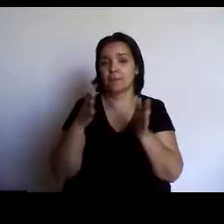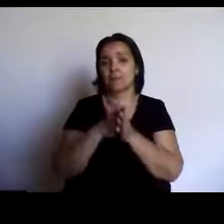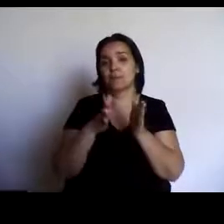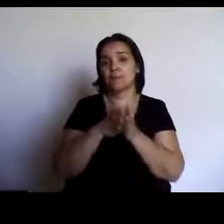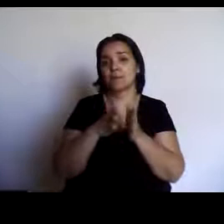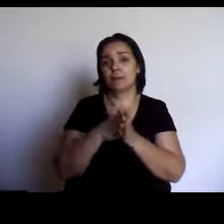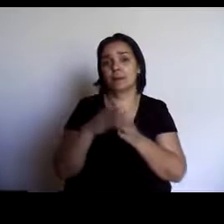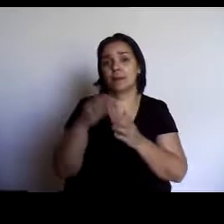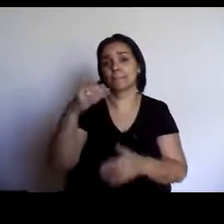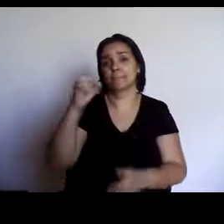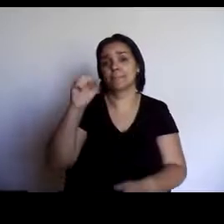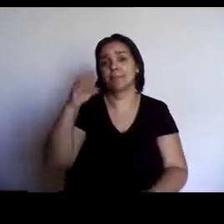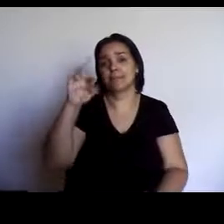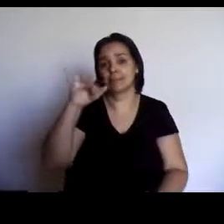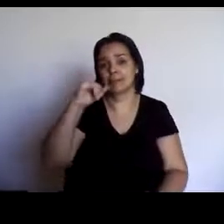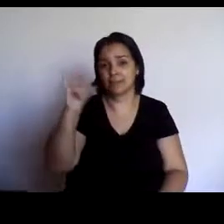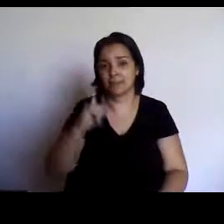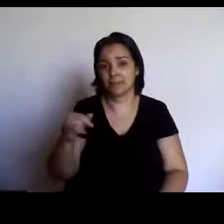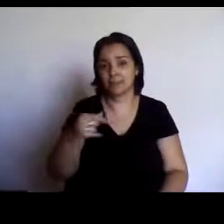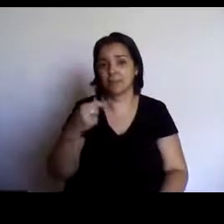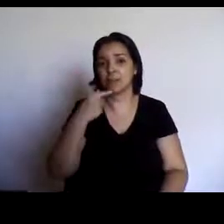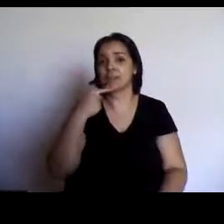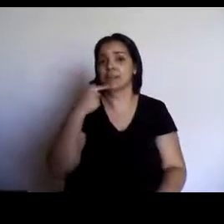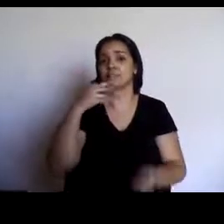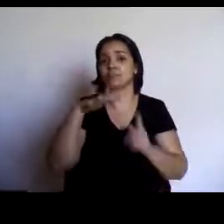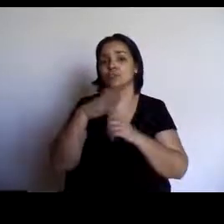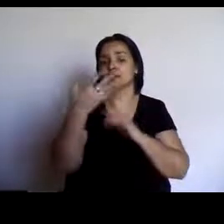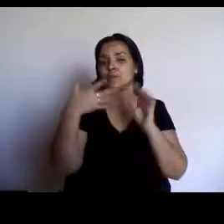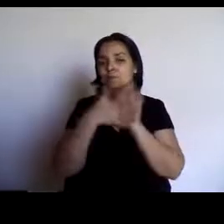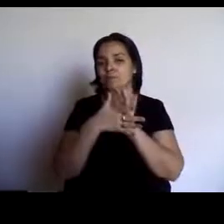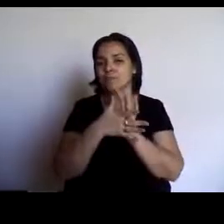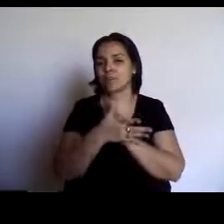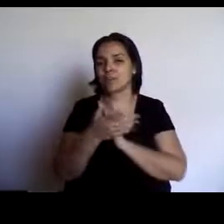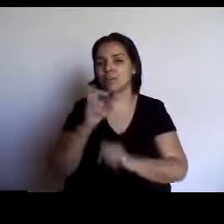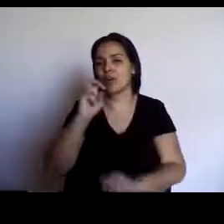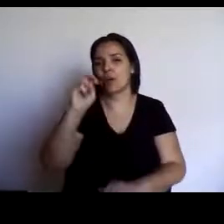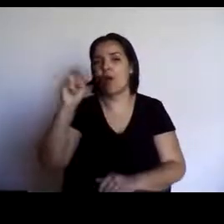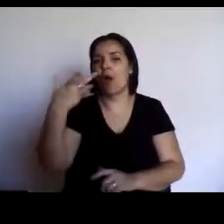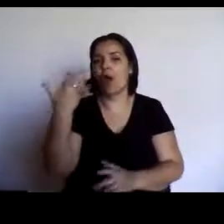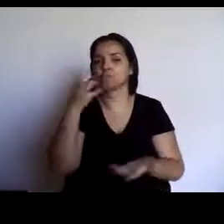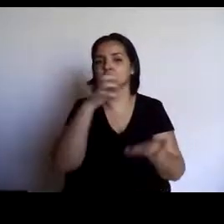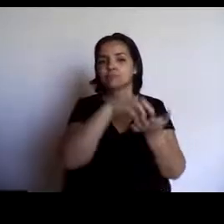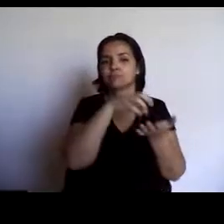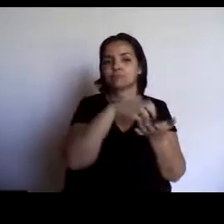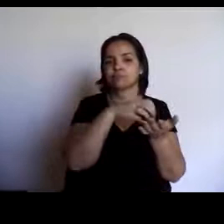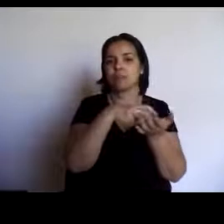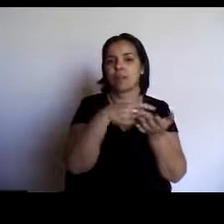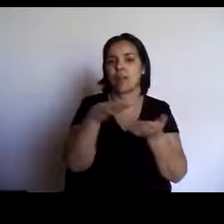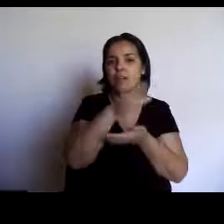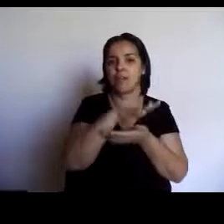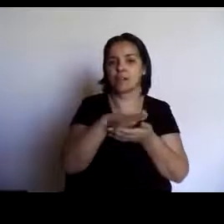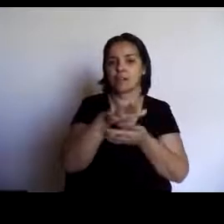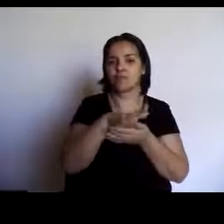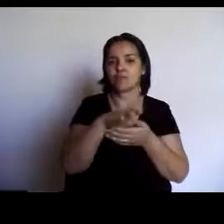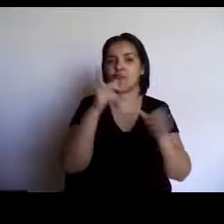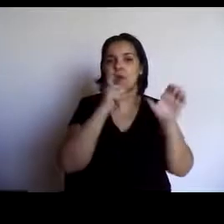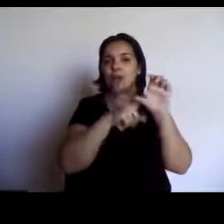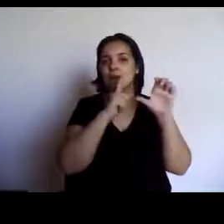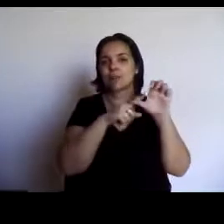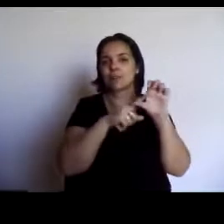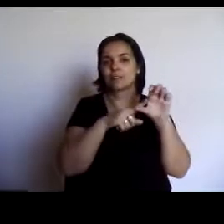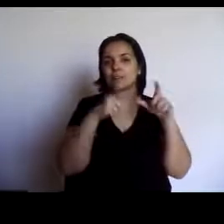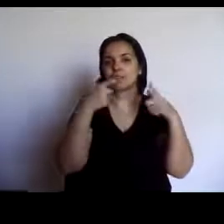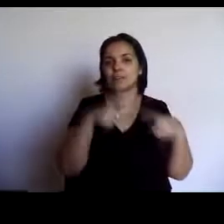intervendrá y os pondrá en situación, y otra delegación situada en territorio en Extremadura, en el área de